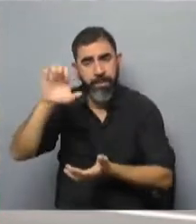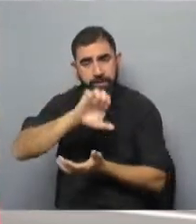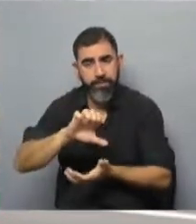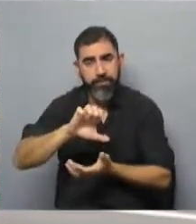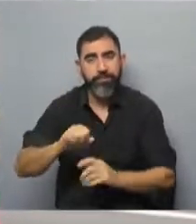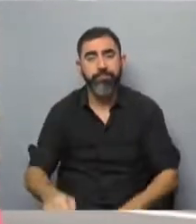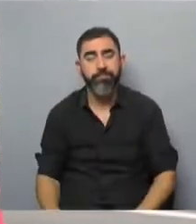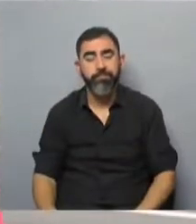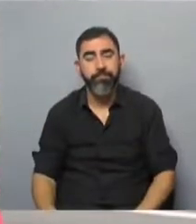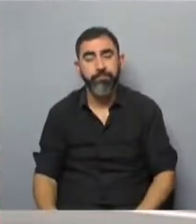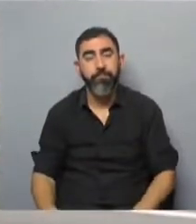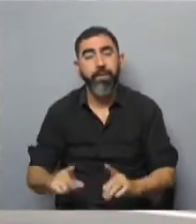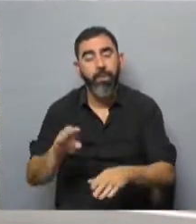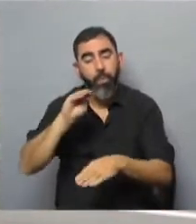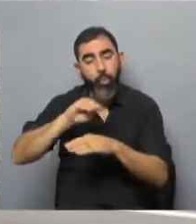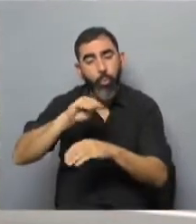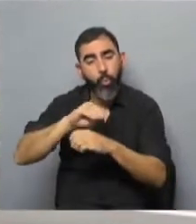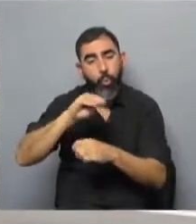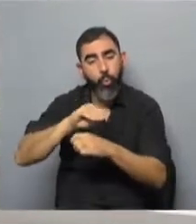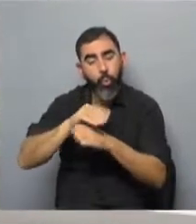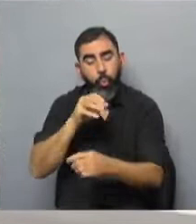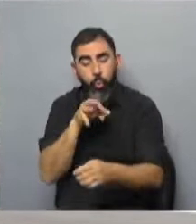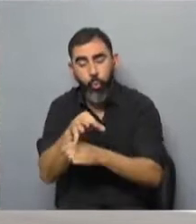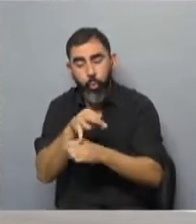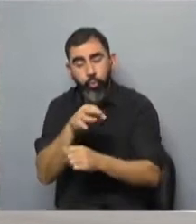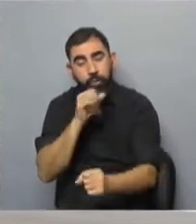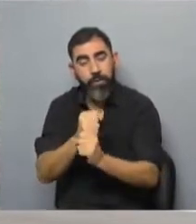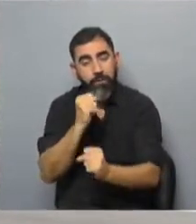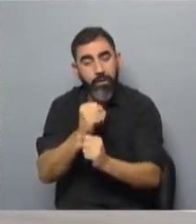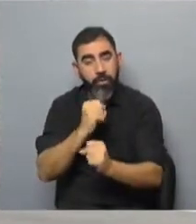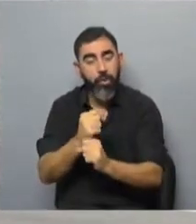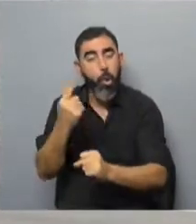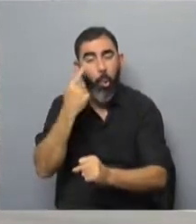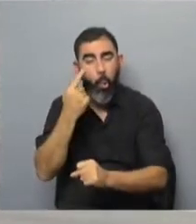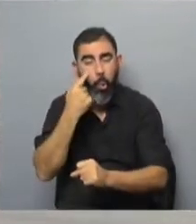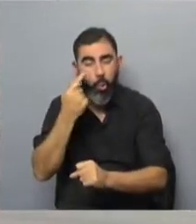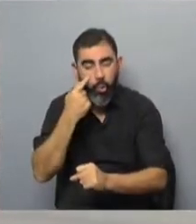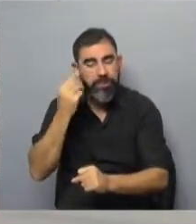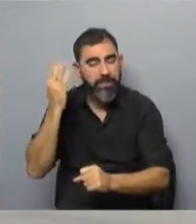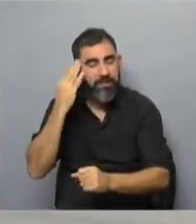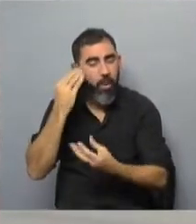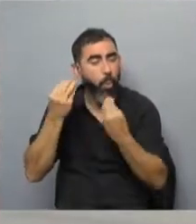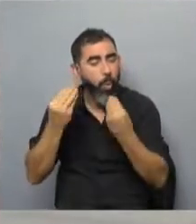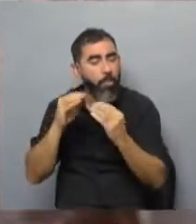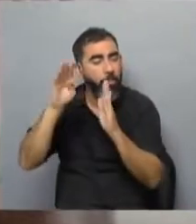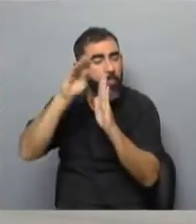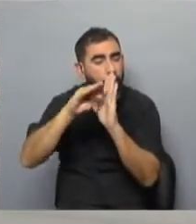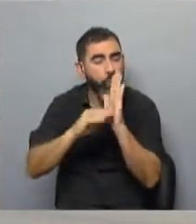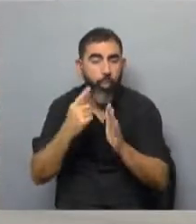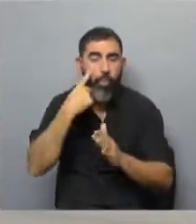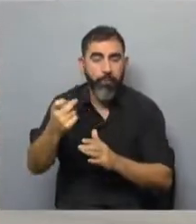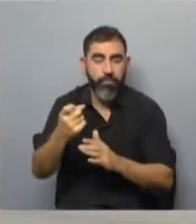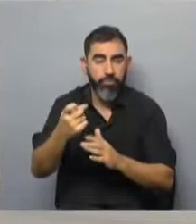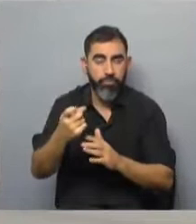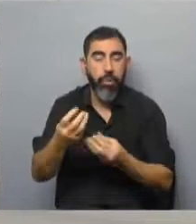se tiene que dar los cursos necesarios a los trabajadores para que los trabajadores conozcan y sepan cuáles son los protocolos de prevención